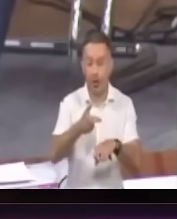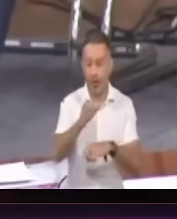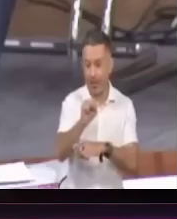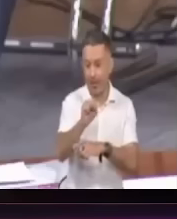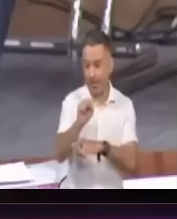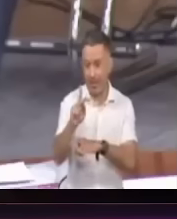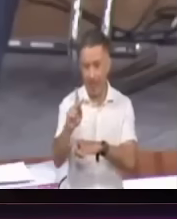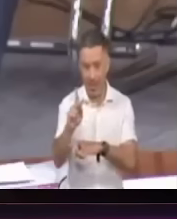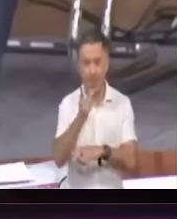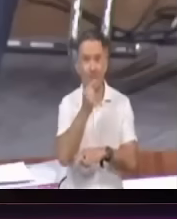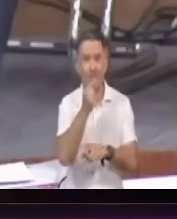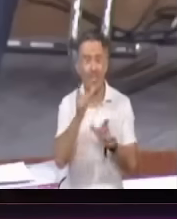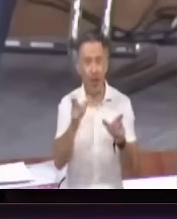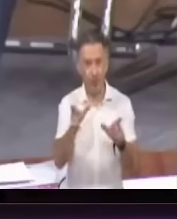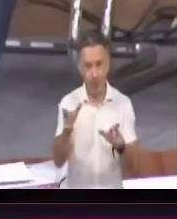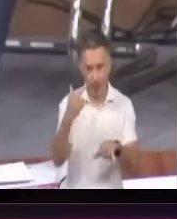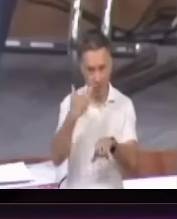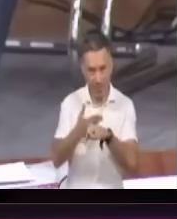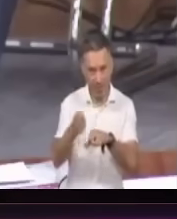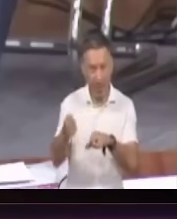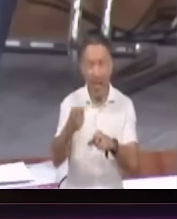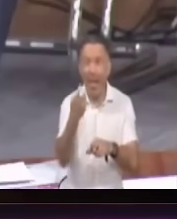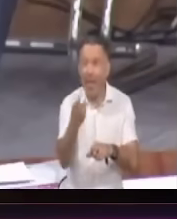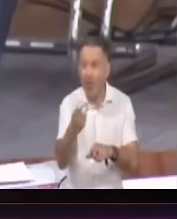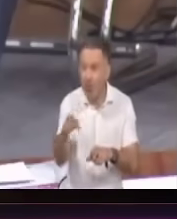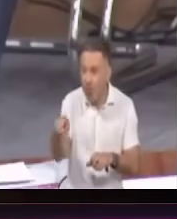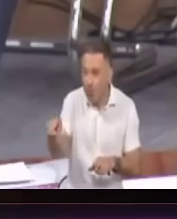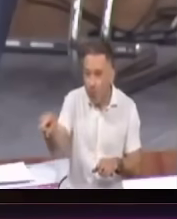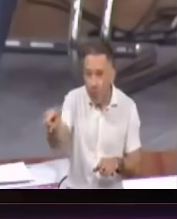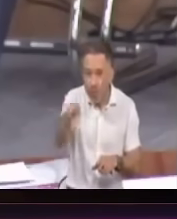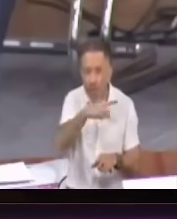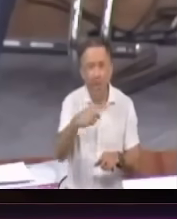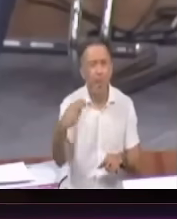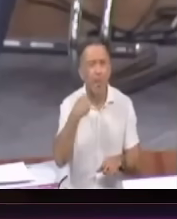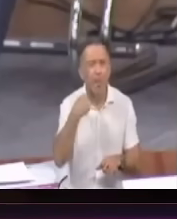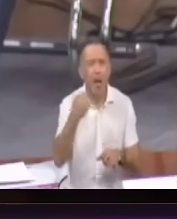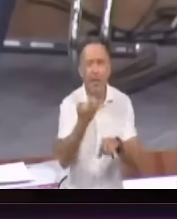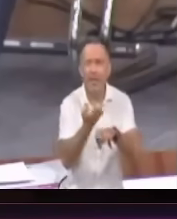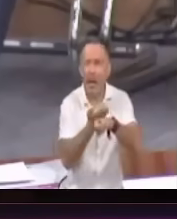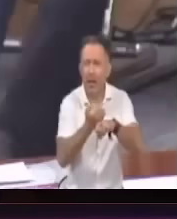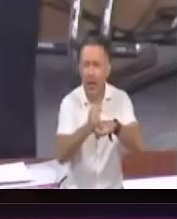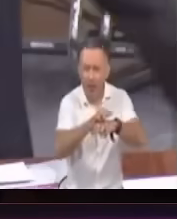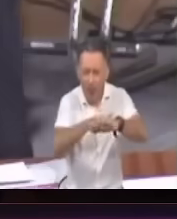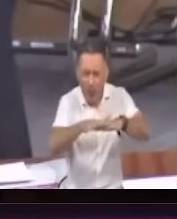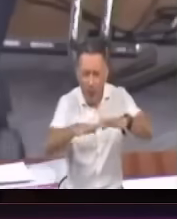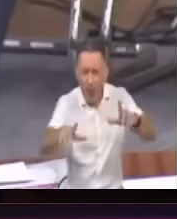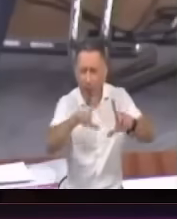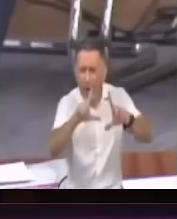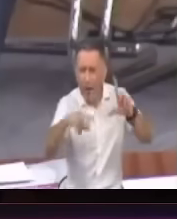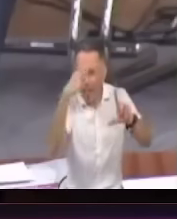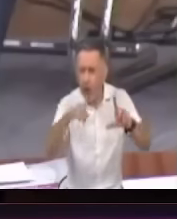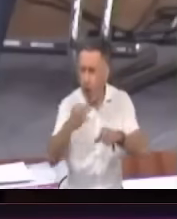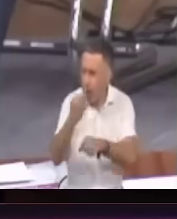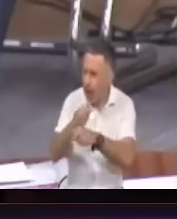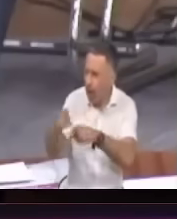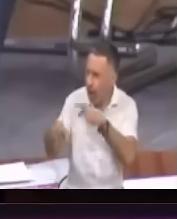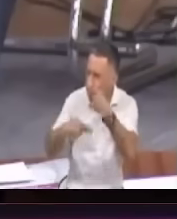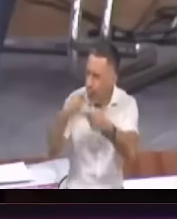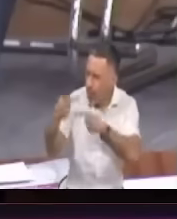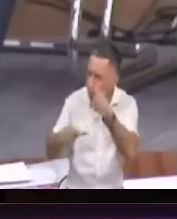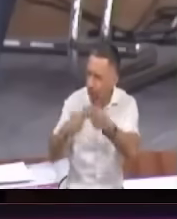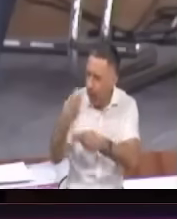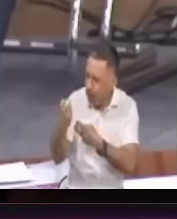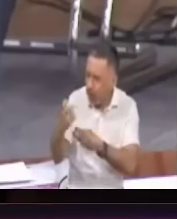Así ustedes bañaron de sangre a este país, y que hoy vengas con ese discurso no solo es cínico,